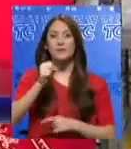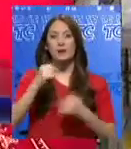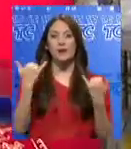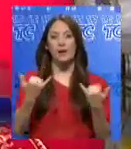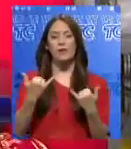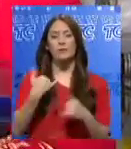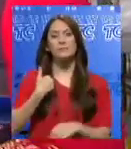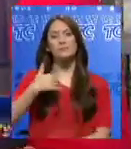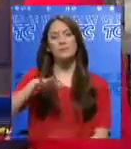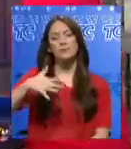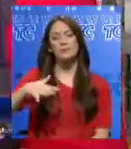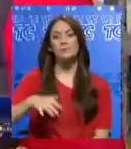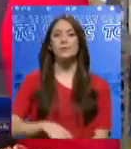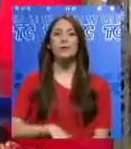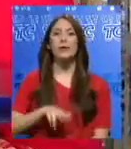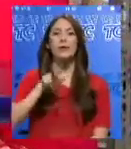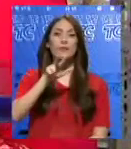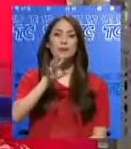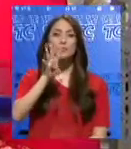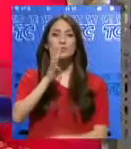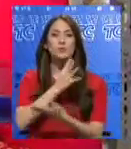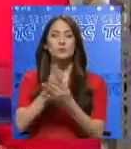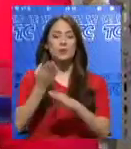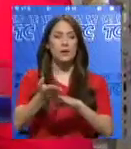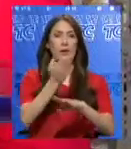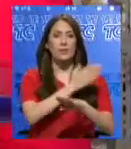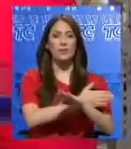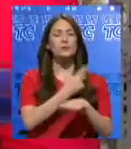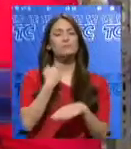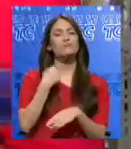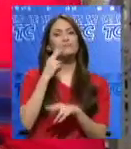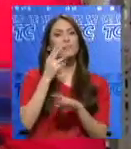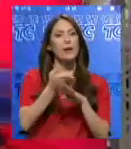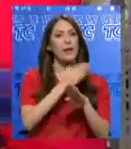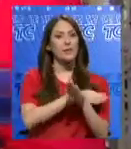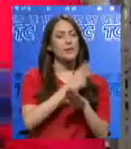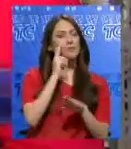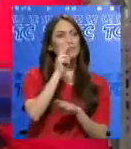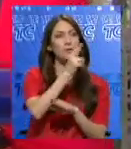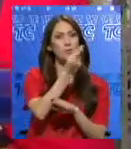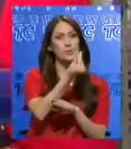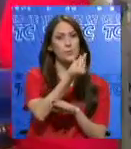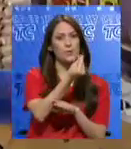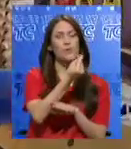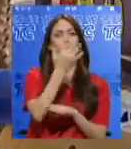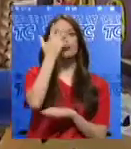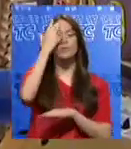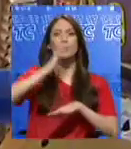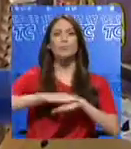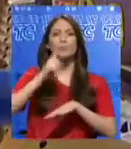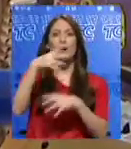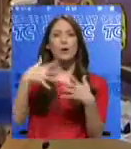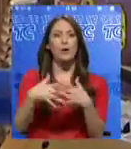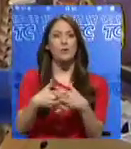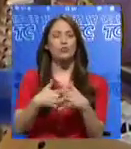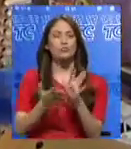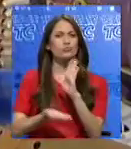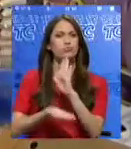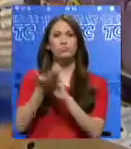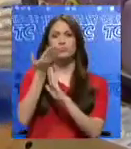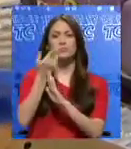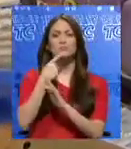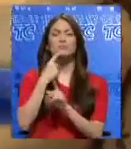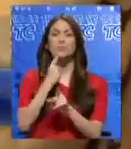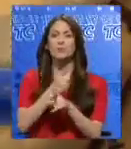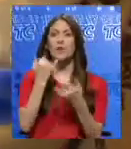hace aproximadamente unas 3-4 semanas a nivel de lo que empezó a subir un poco el arroz. Hemos hecho un recorrido aquí en este